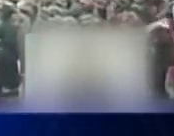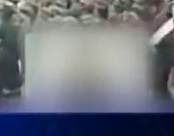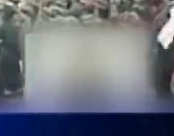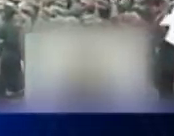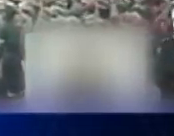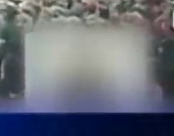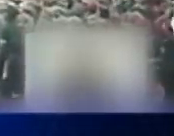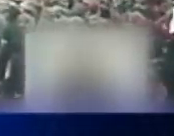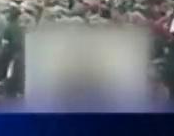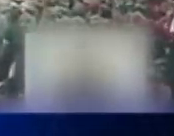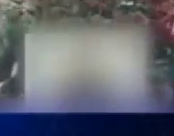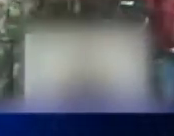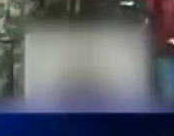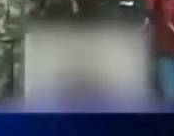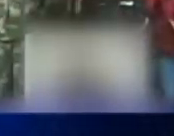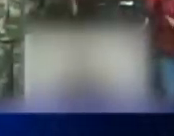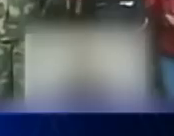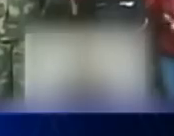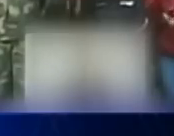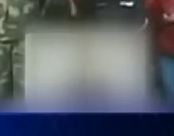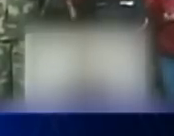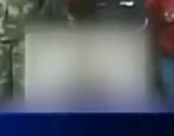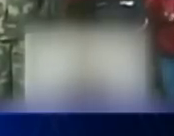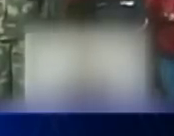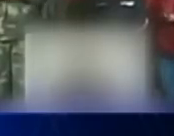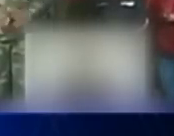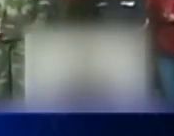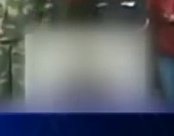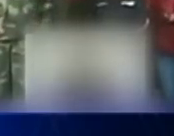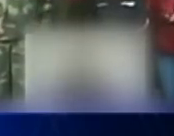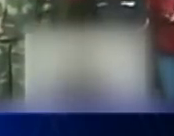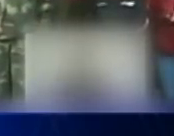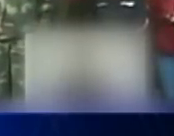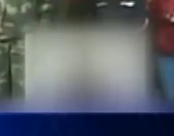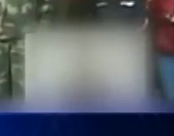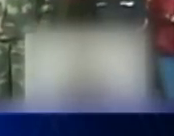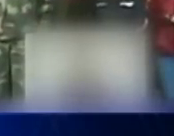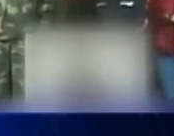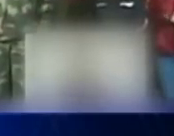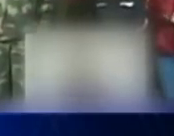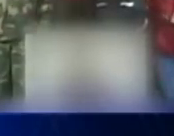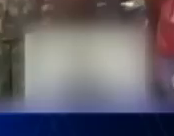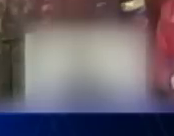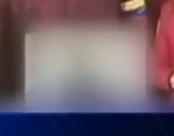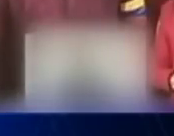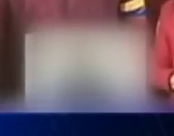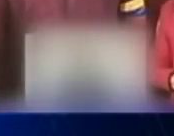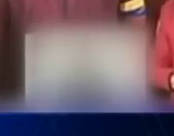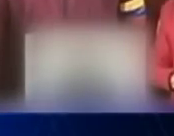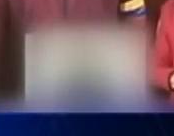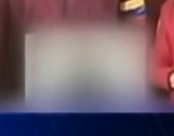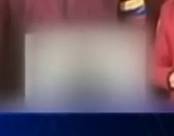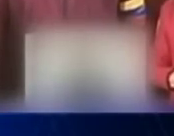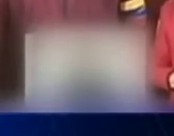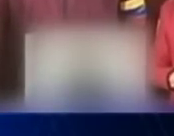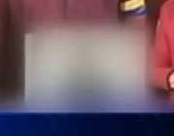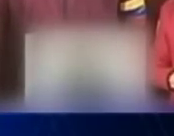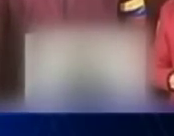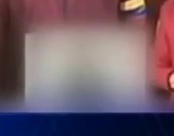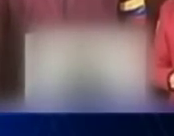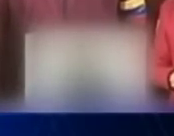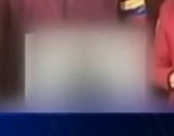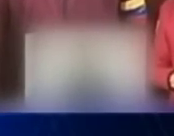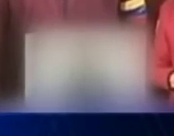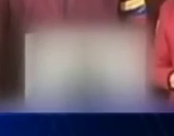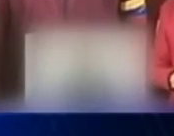Bolívar y del comandante Hugo Chávez, compañero presidente, entregarle a